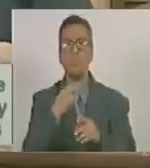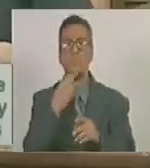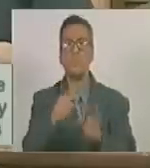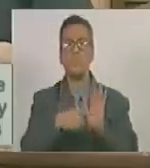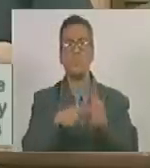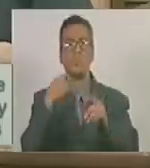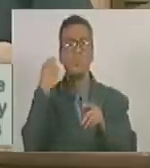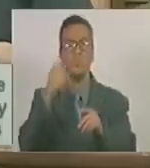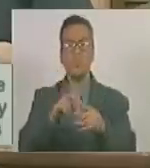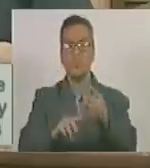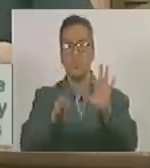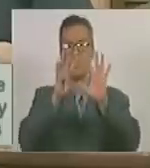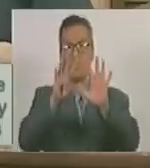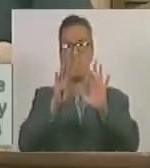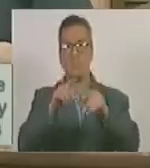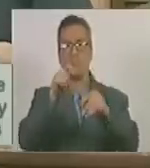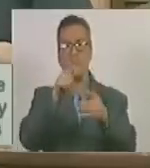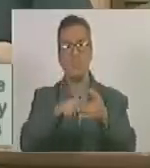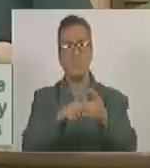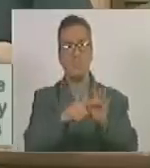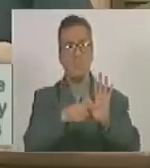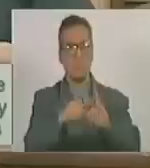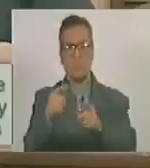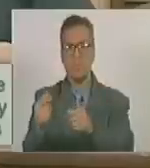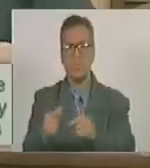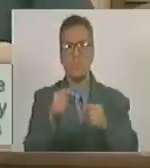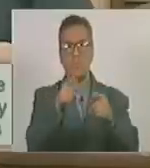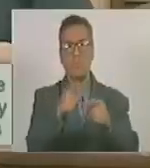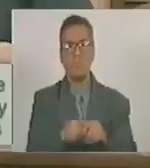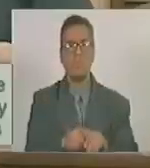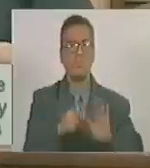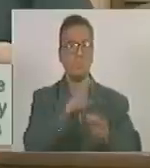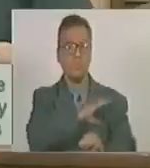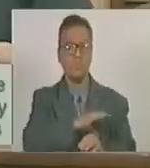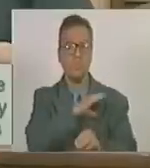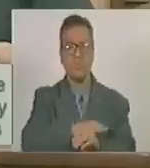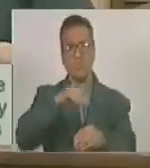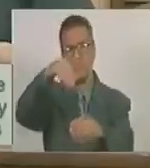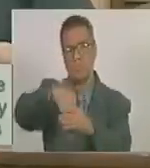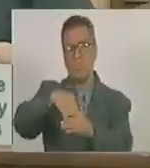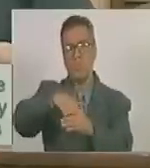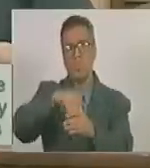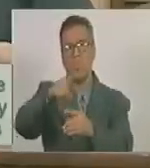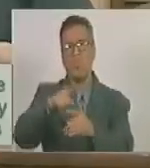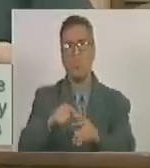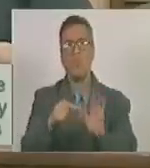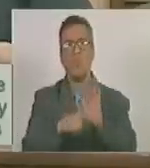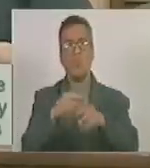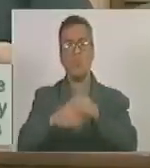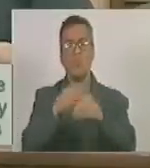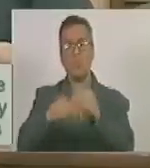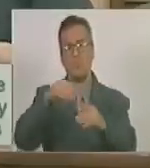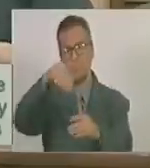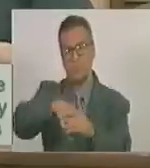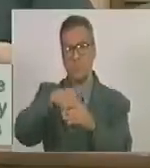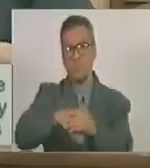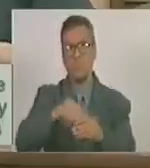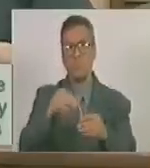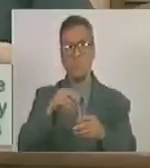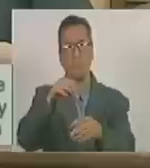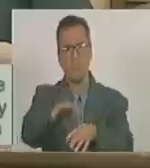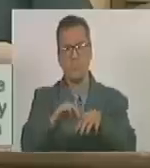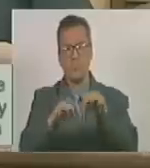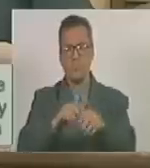Proclamación. 9. Interposición de recursos ante la Comisión Electoral contra el acto de votación,